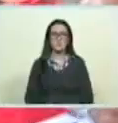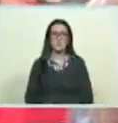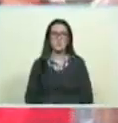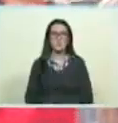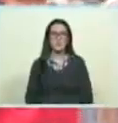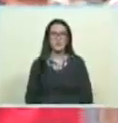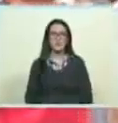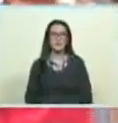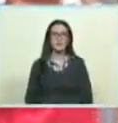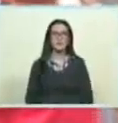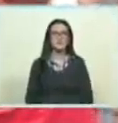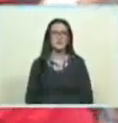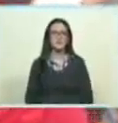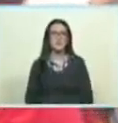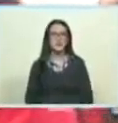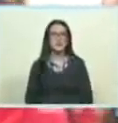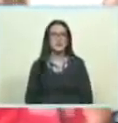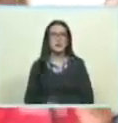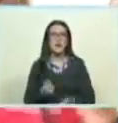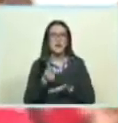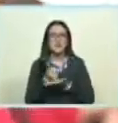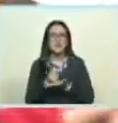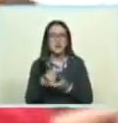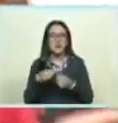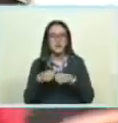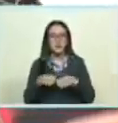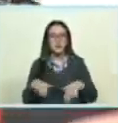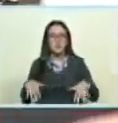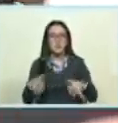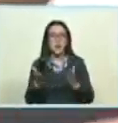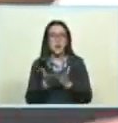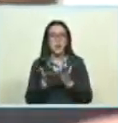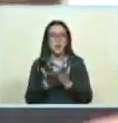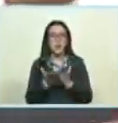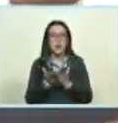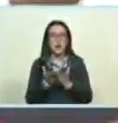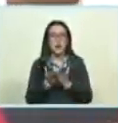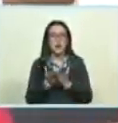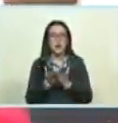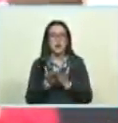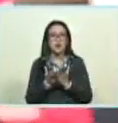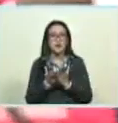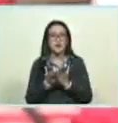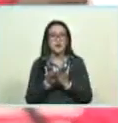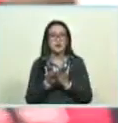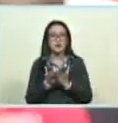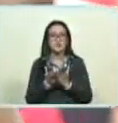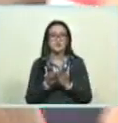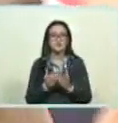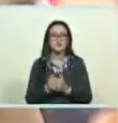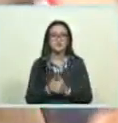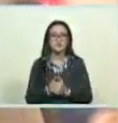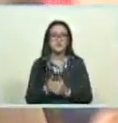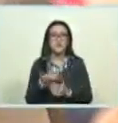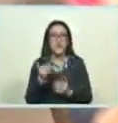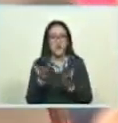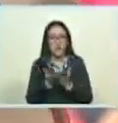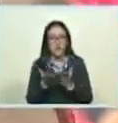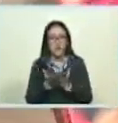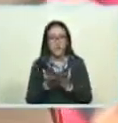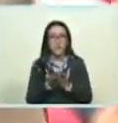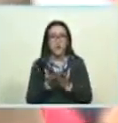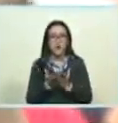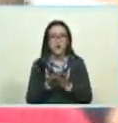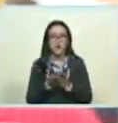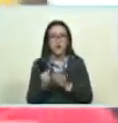fuera, presidente, que ayudáramos a las estructuras de las escuelas técnicas del país, presidente Nicolás Maduro, que tenemos algunas escuelas